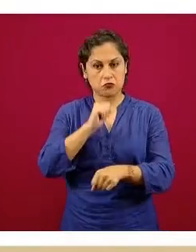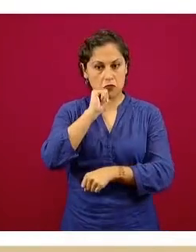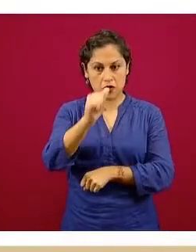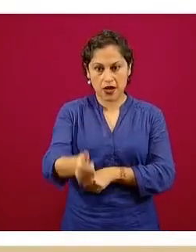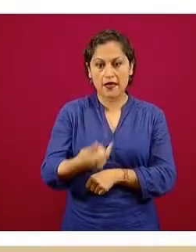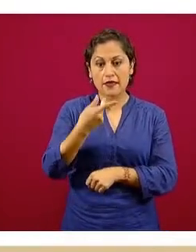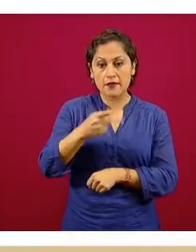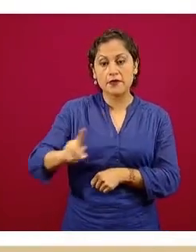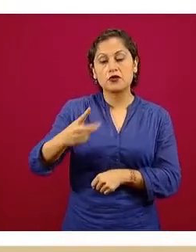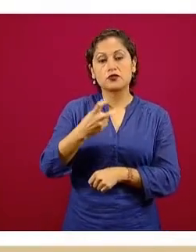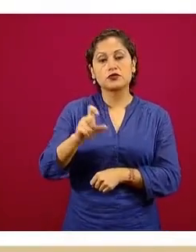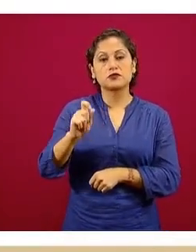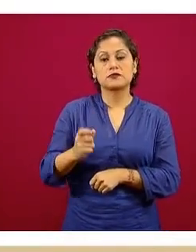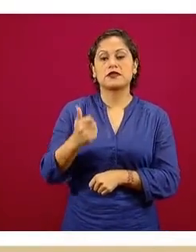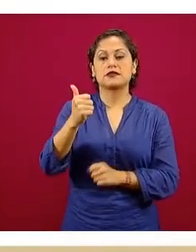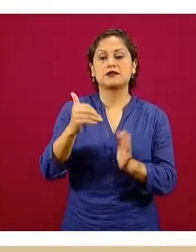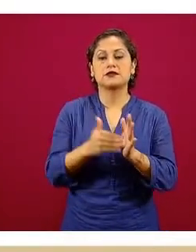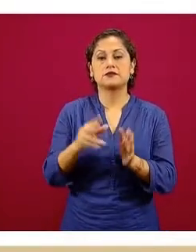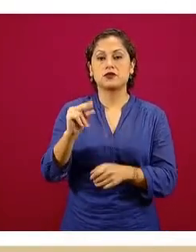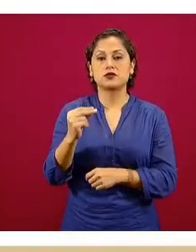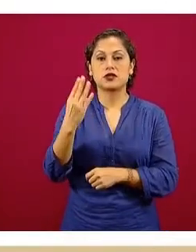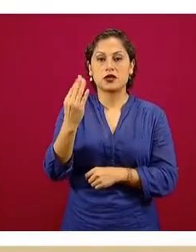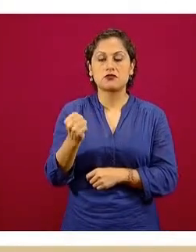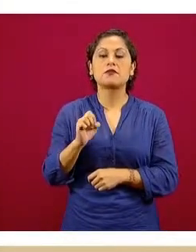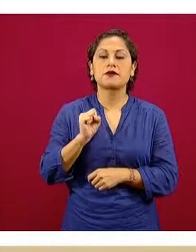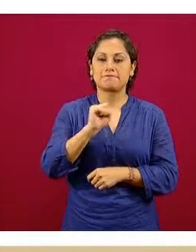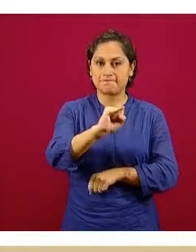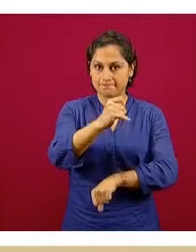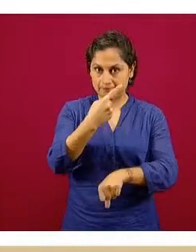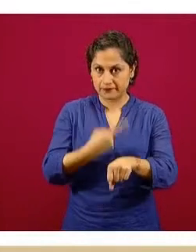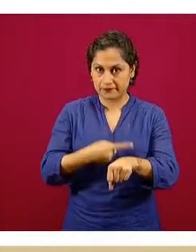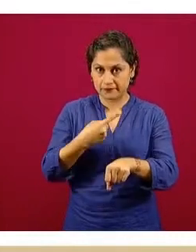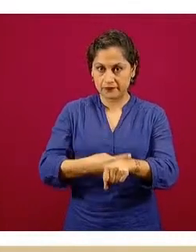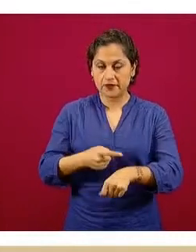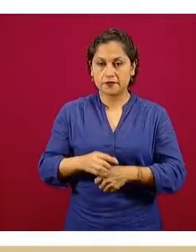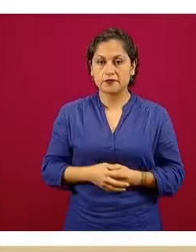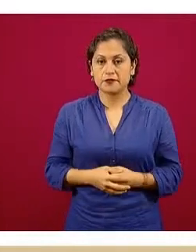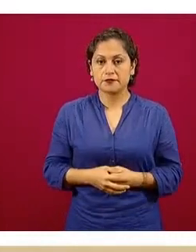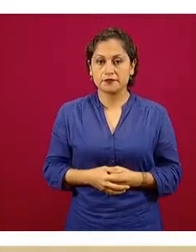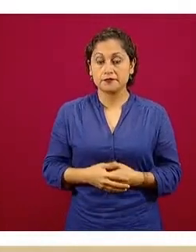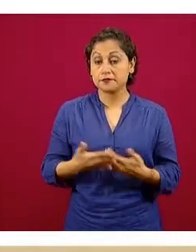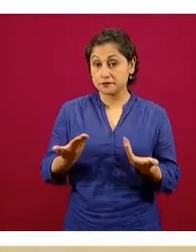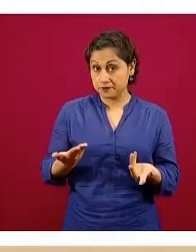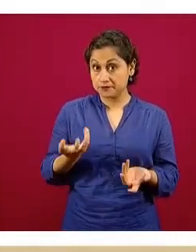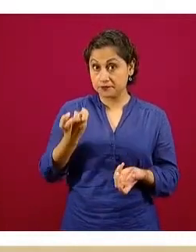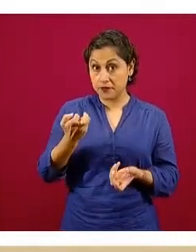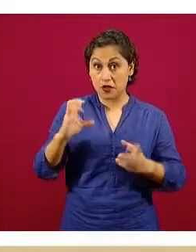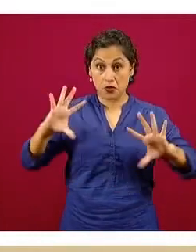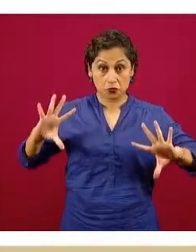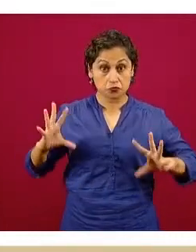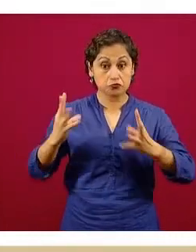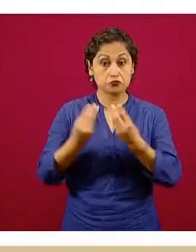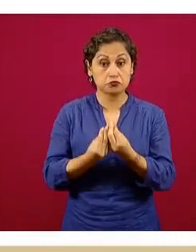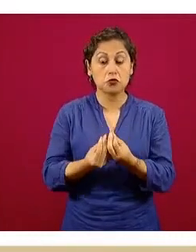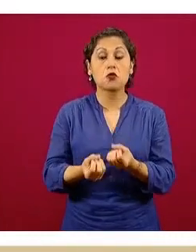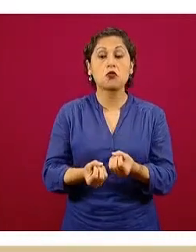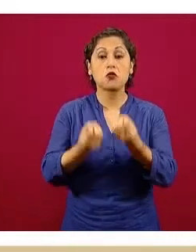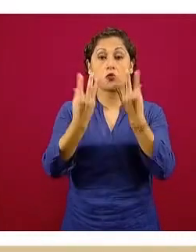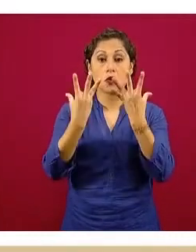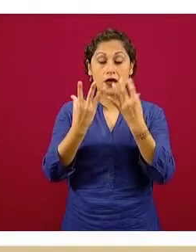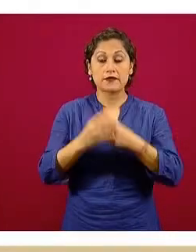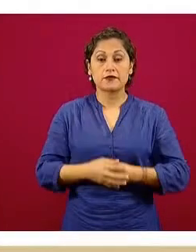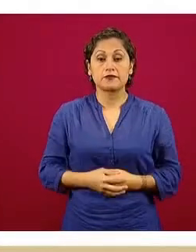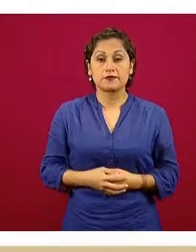226 mil 89 han resultado positivas lo cual entonces representan nuestros casos confirmados acumulados